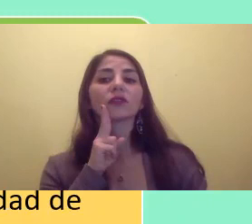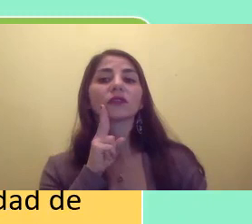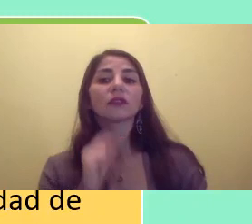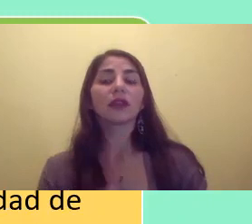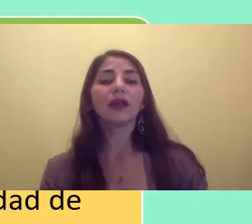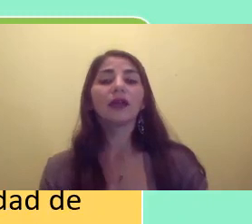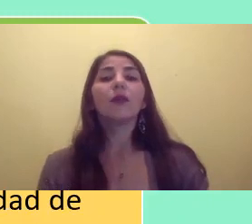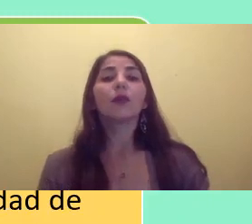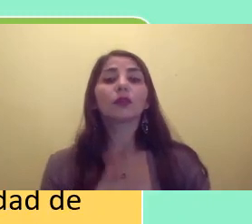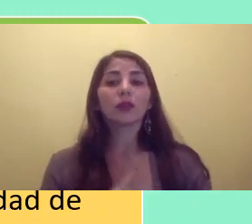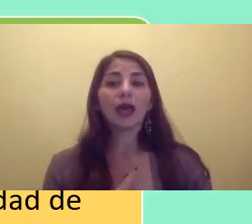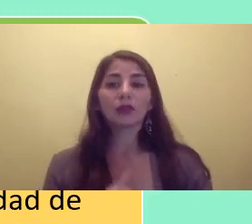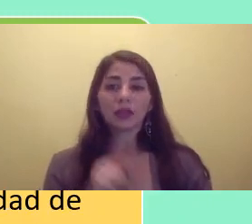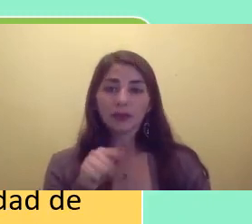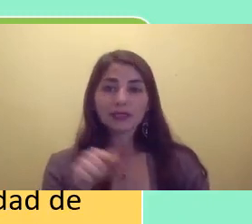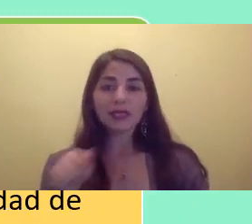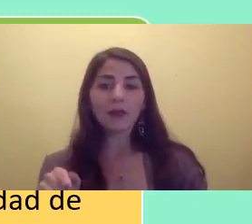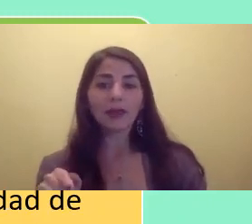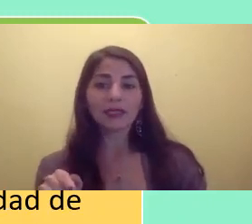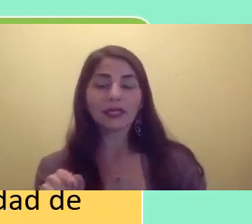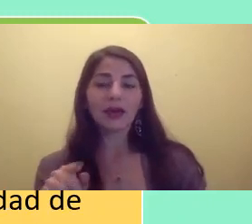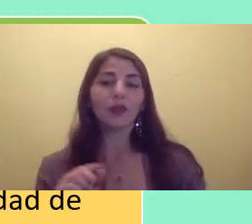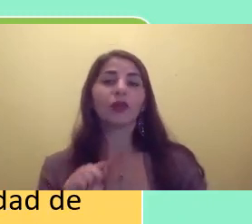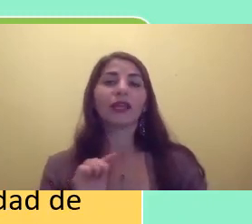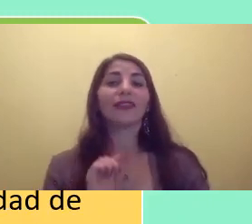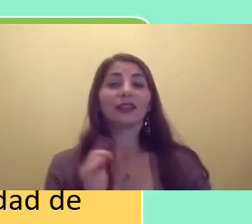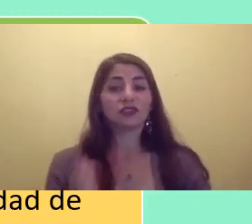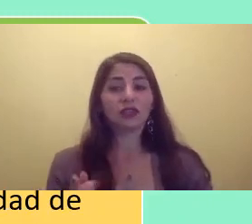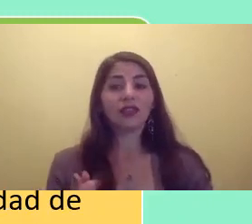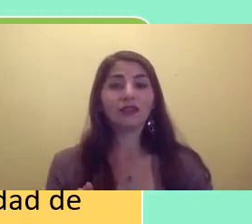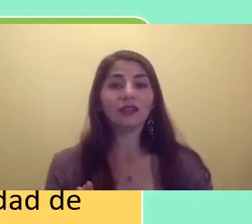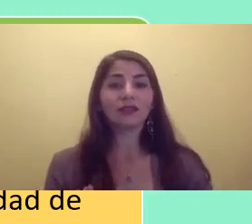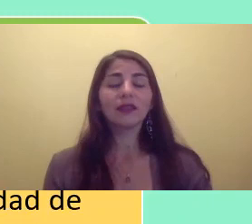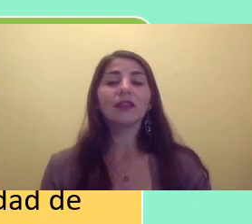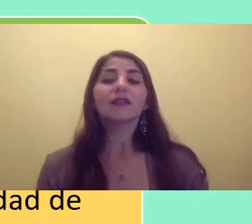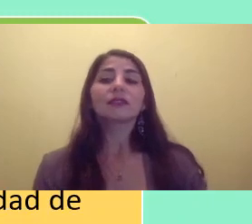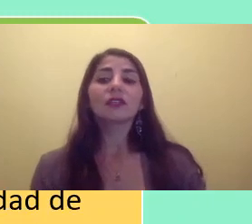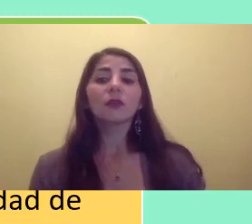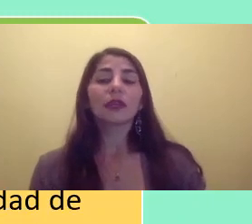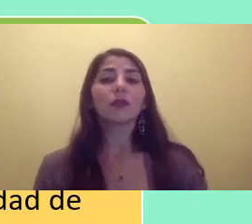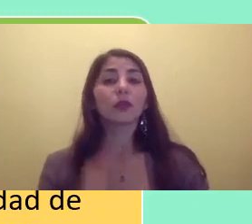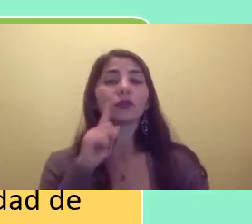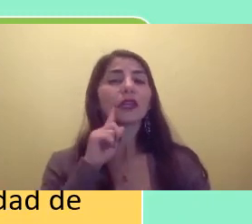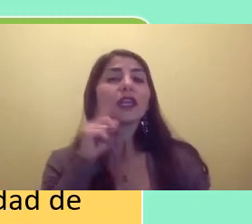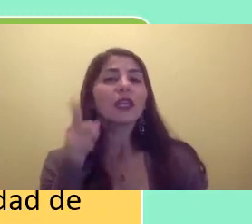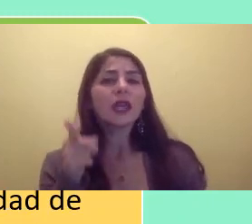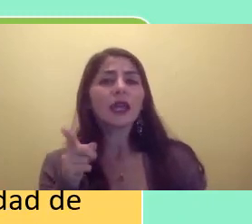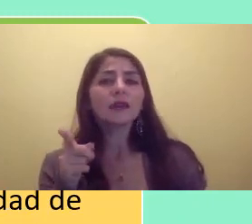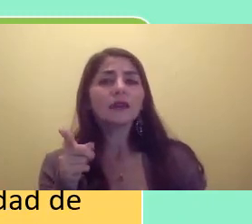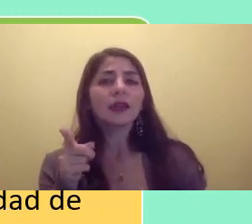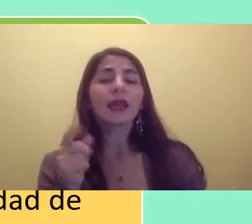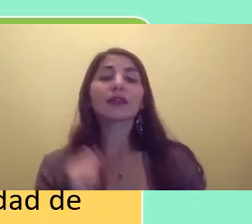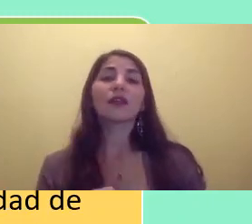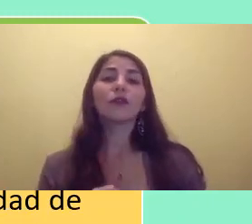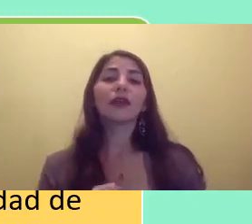los dedos. ¿Ya? Por otro lado, también señas parecidas, pero que la dirección es distinta. Si yo quiero preguntar